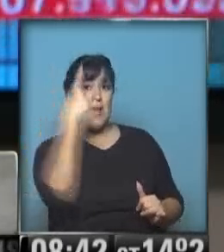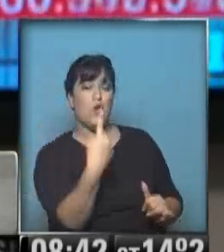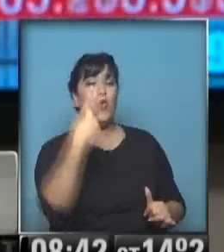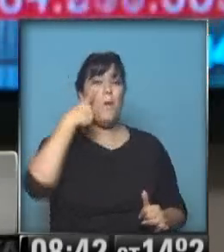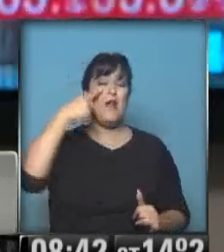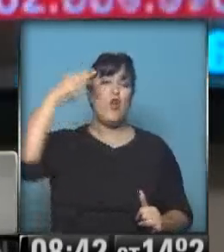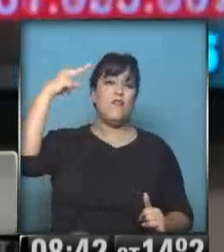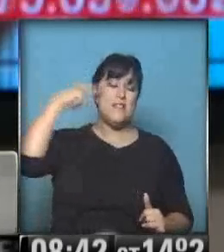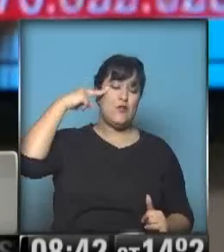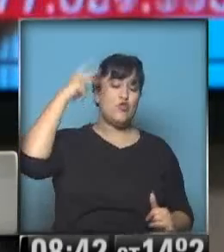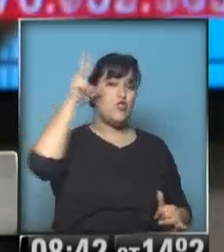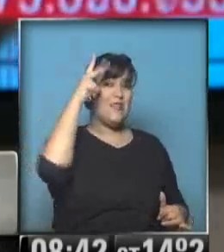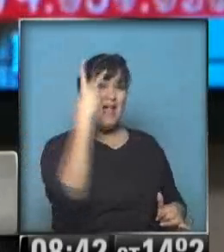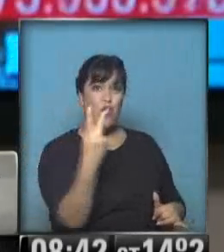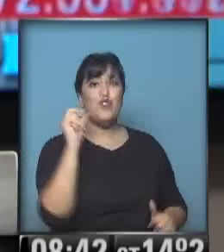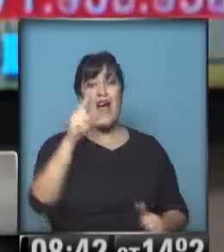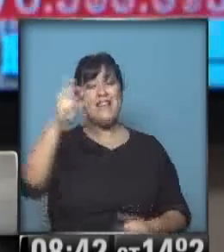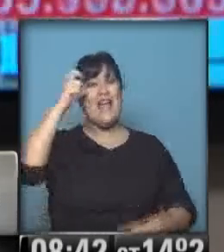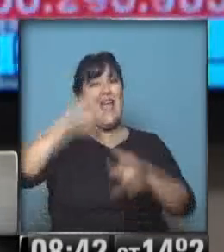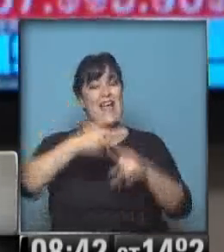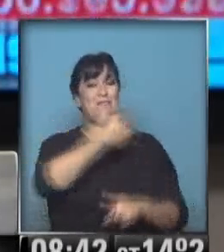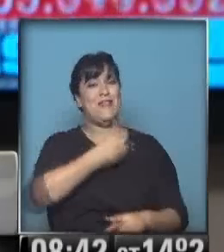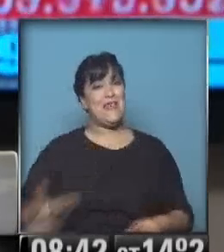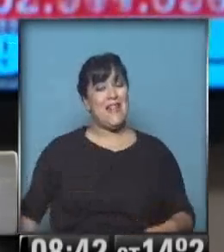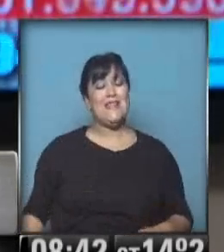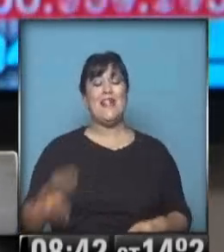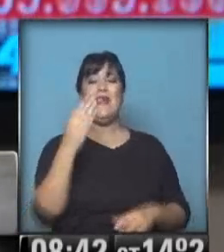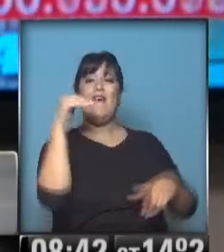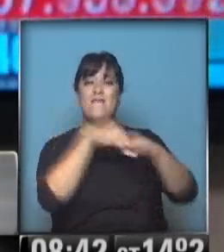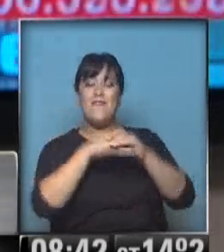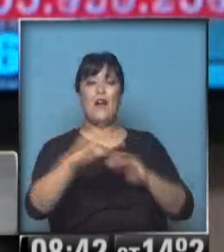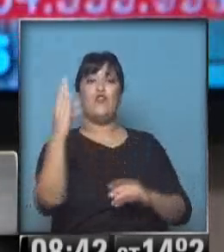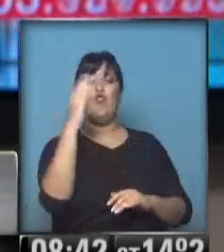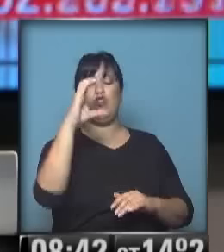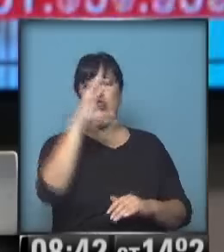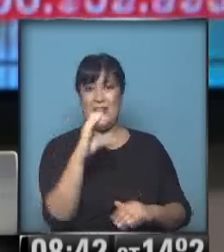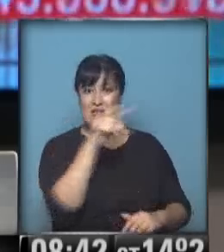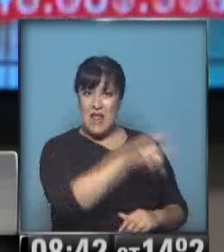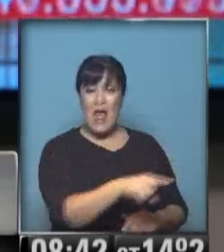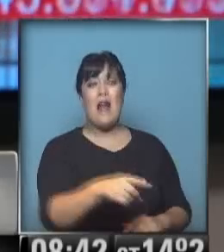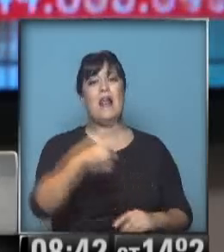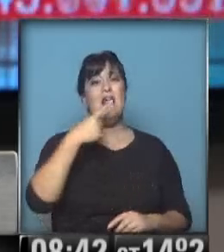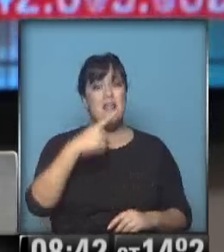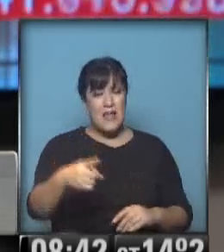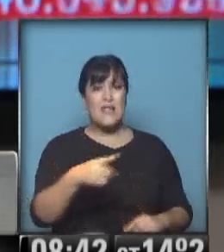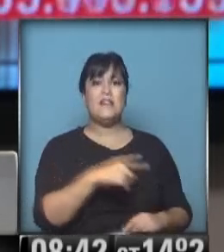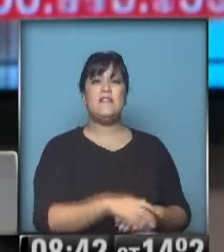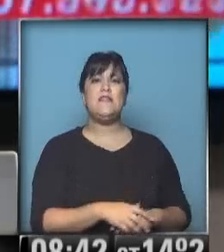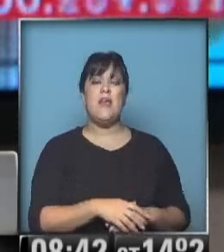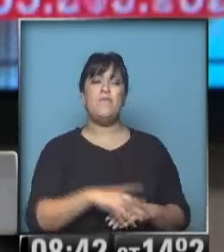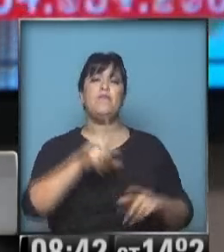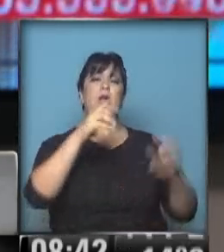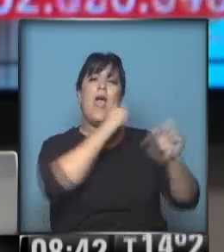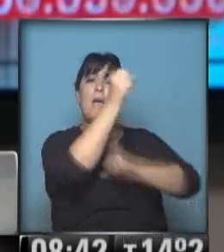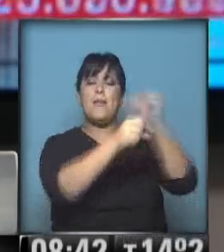dictadura cabalo en ese momento lo que hace es nacionaliza la deuda de las empresas privadas de grandes grupos